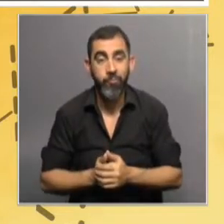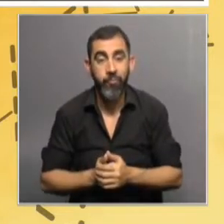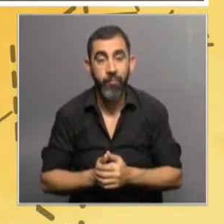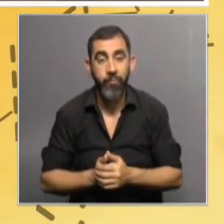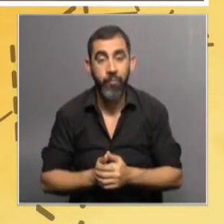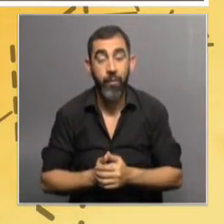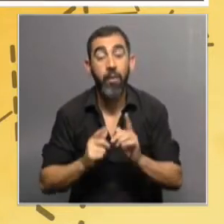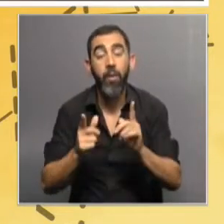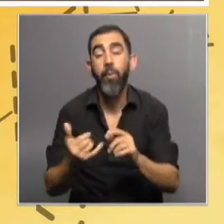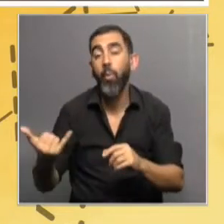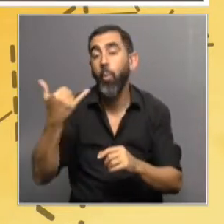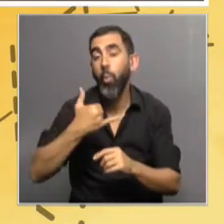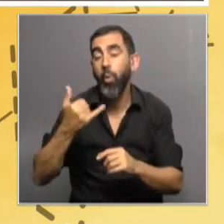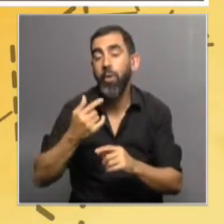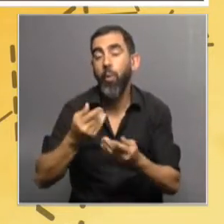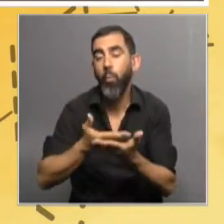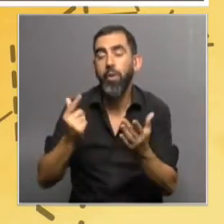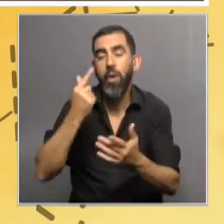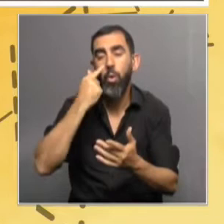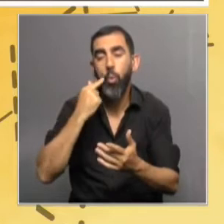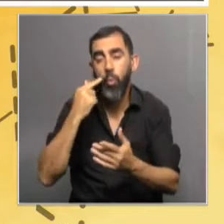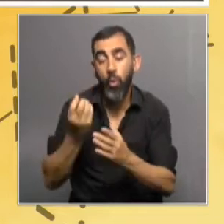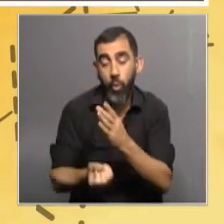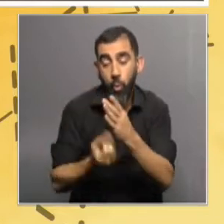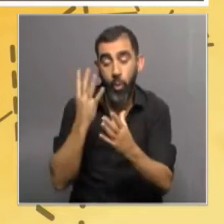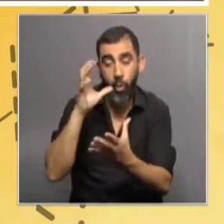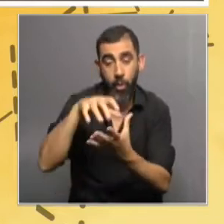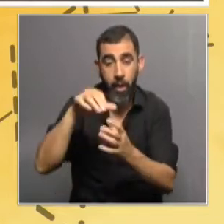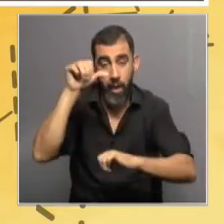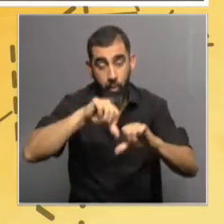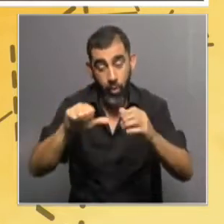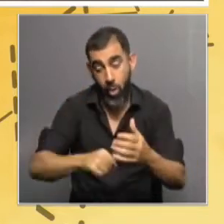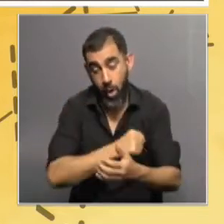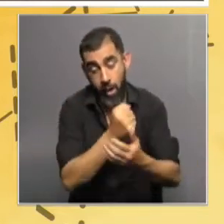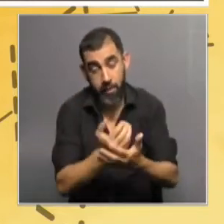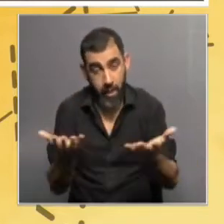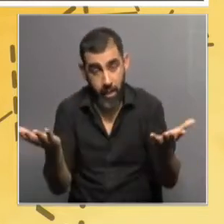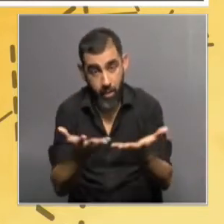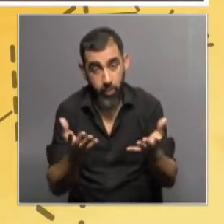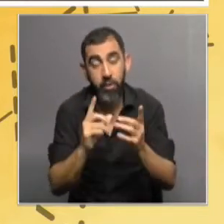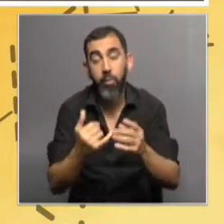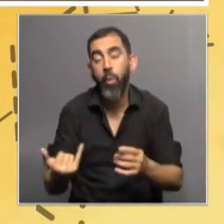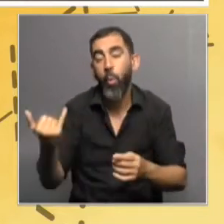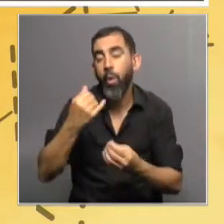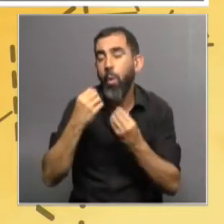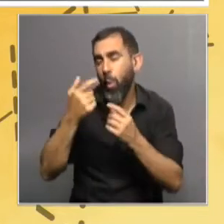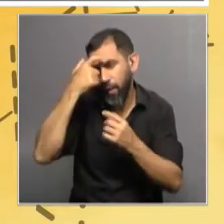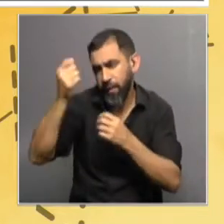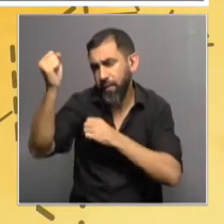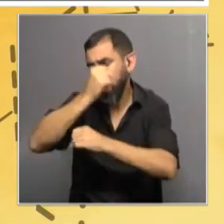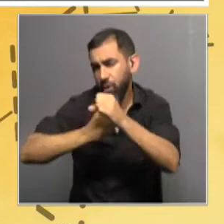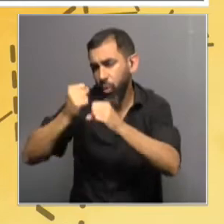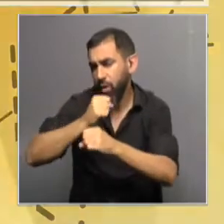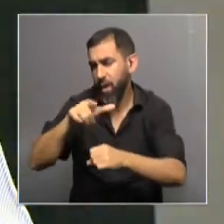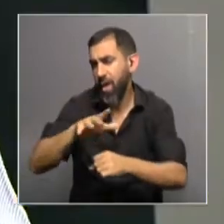próximo tape nos da cifras desde la creación de este laboratorio hasta nuestros días y nos cuenta con qué tecnología cuentan